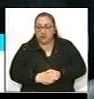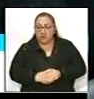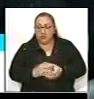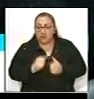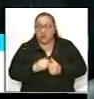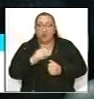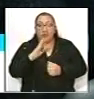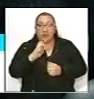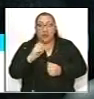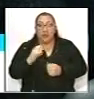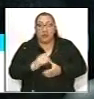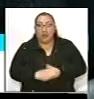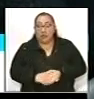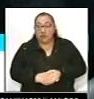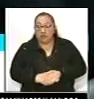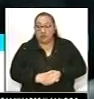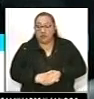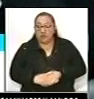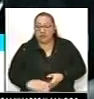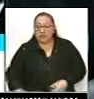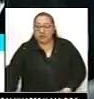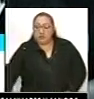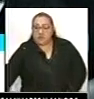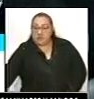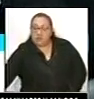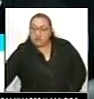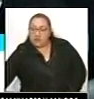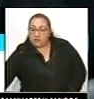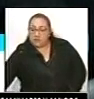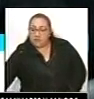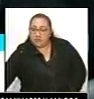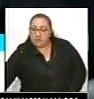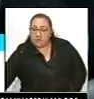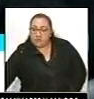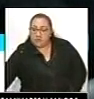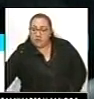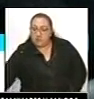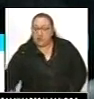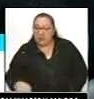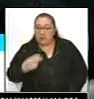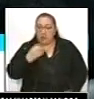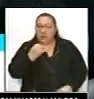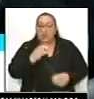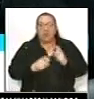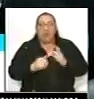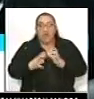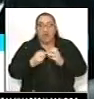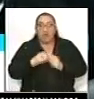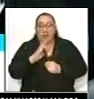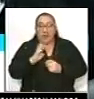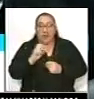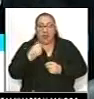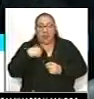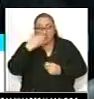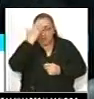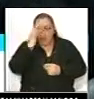becas, nosotros tenemos un conteo de cuántas personas han recibido las becas. O sea, se sabe exactamente